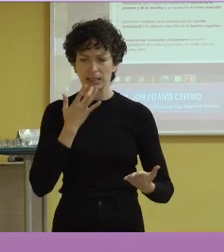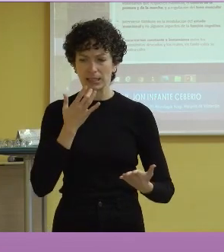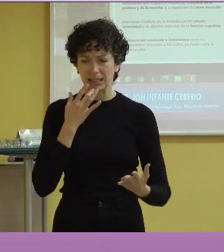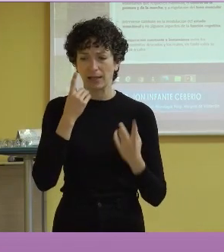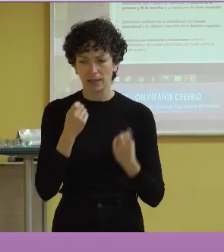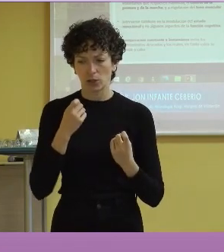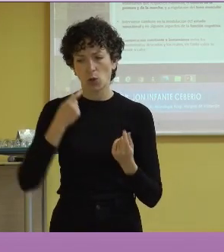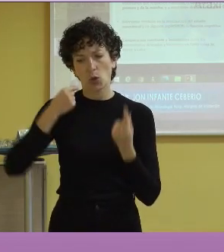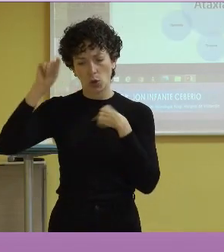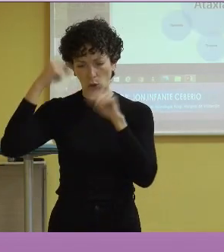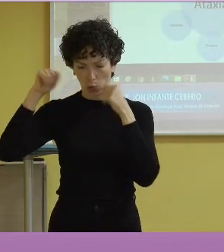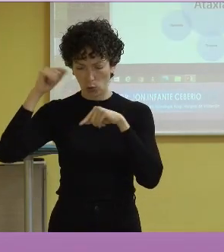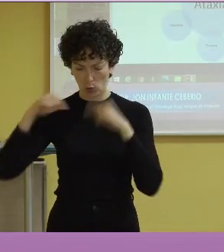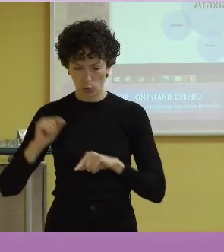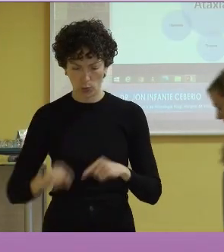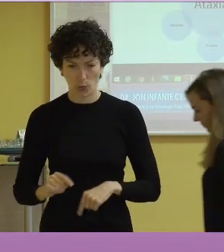preciso.